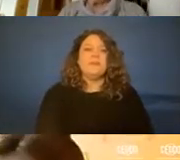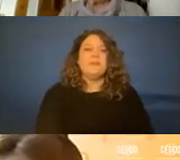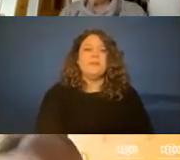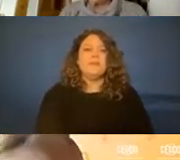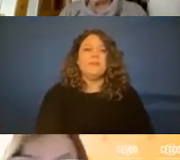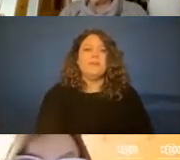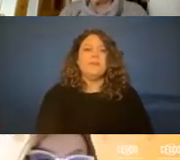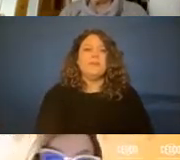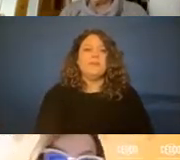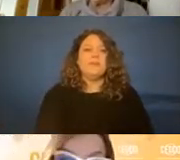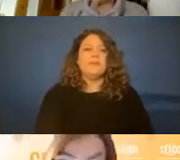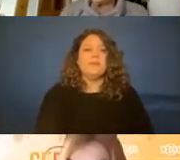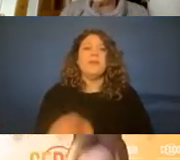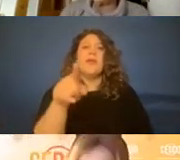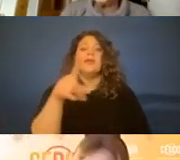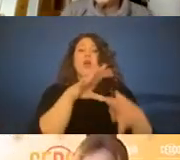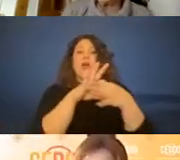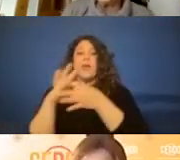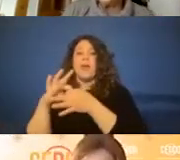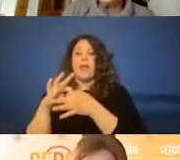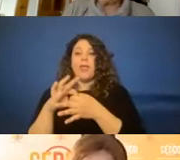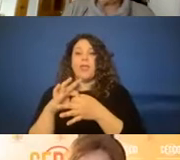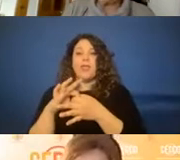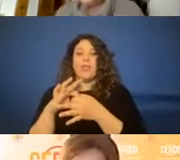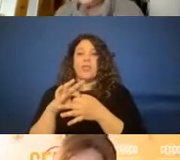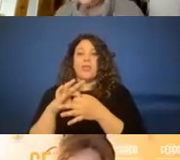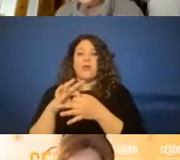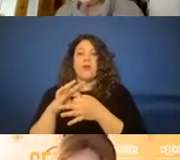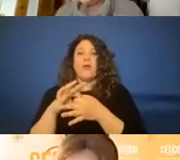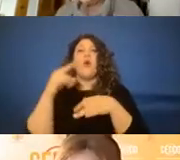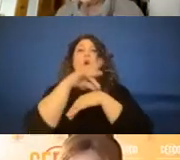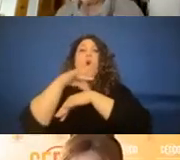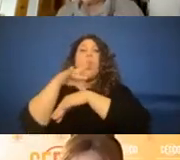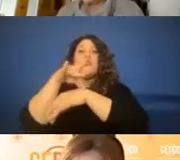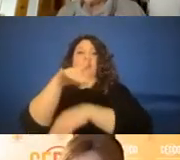con la forma como esta persona se orienta